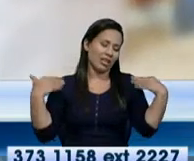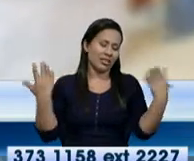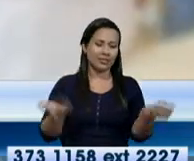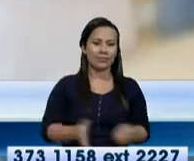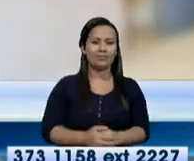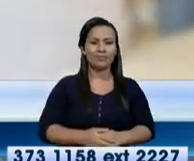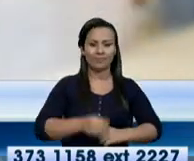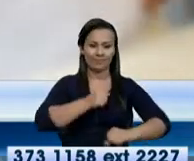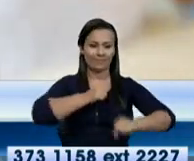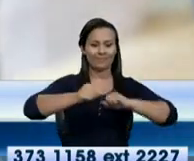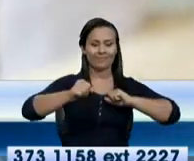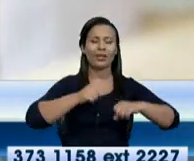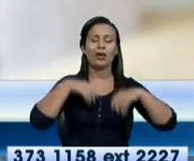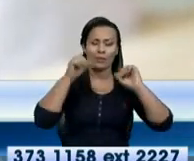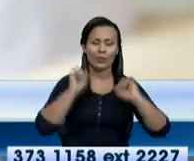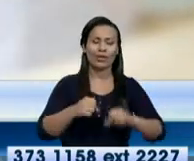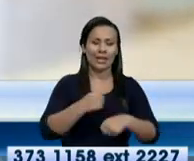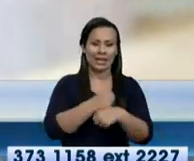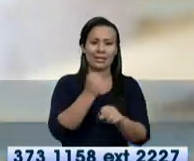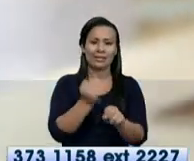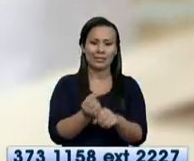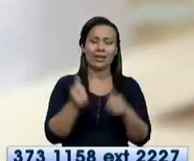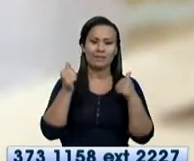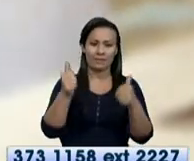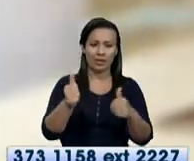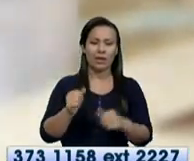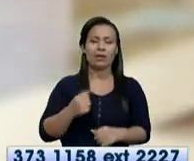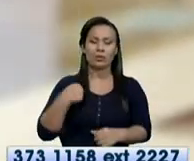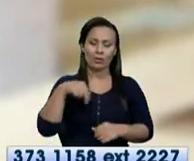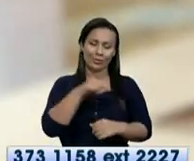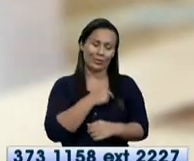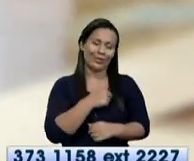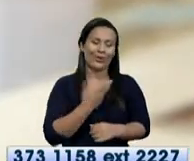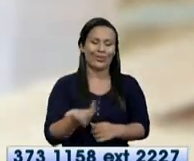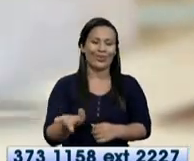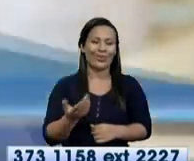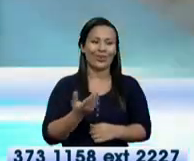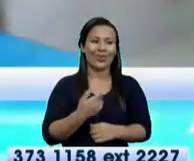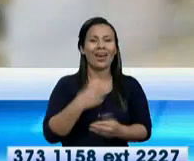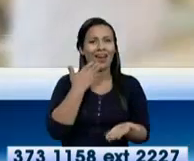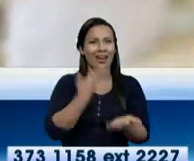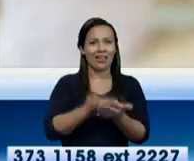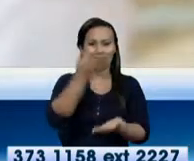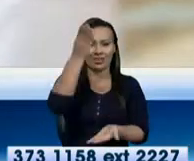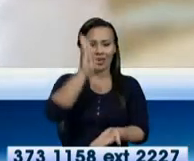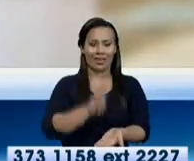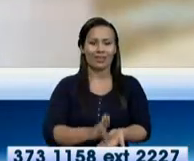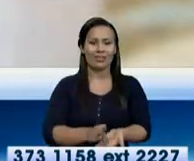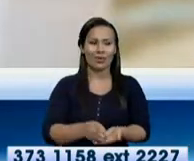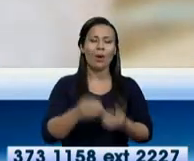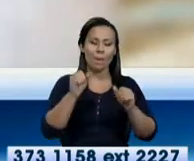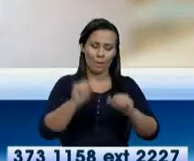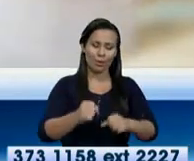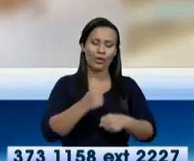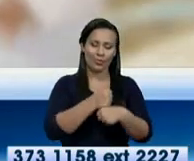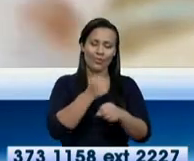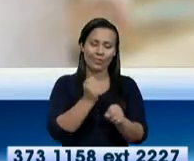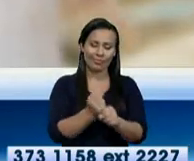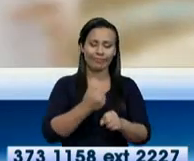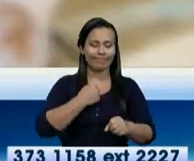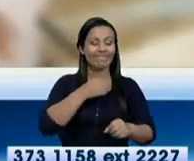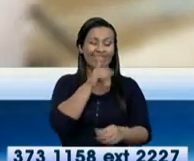un desafío para nosotros, ¿verdad? Un gran desafío haber hecho esta situación, pero bueno, gracias a Dios se lo ha logrado, ¿no? Con